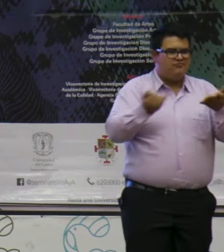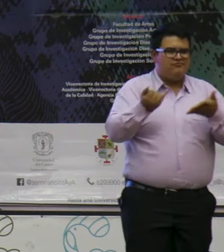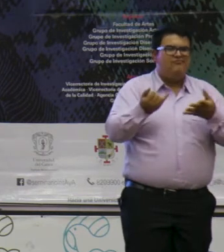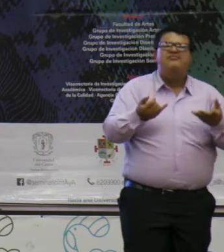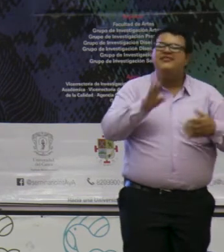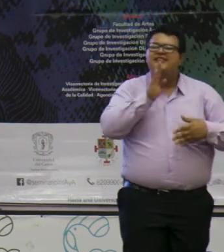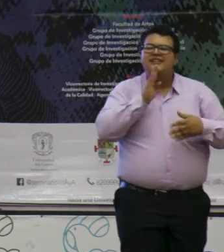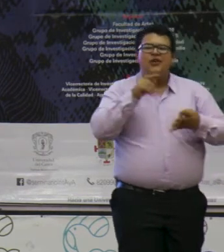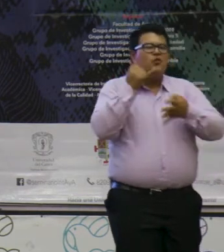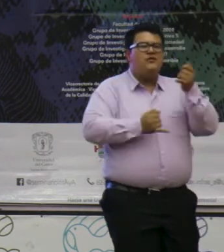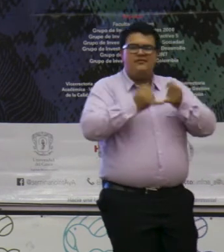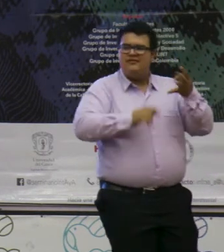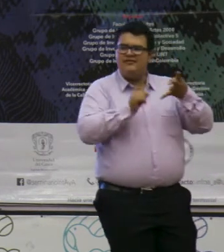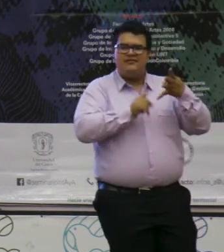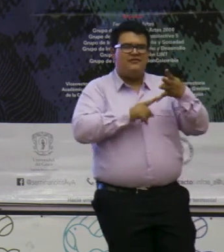¿Quién encuentra qué es esa ilustración?